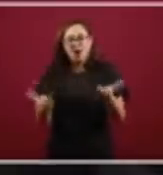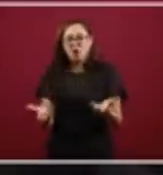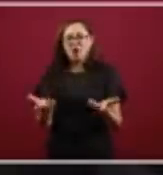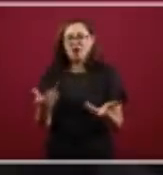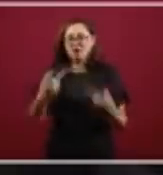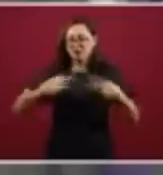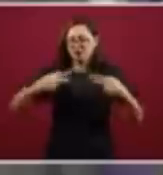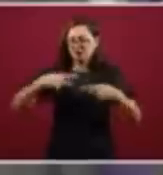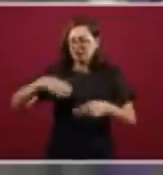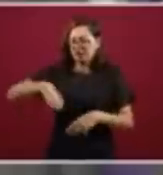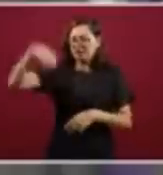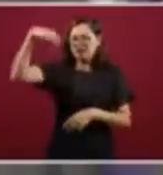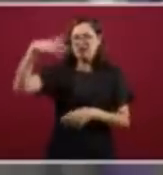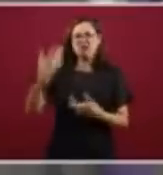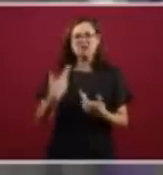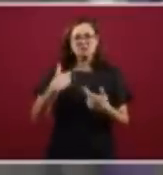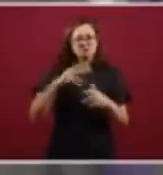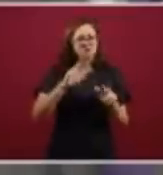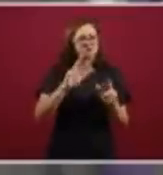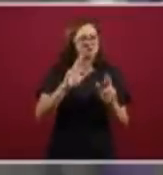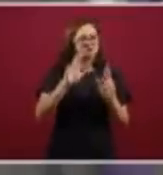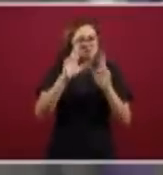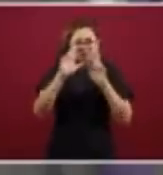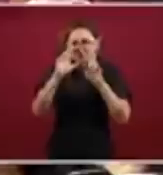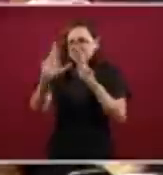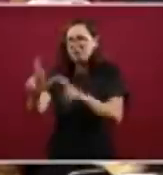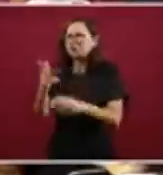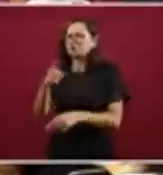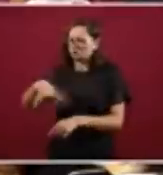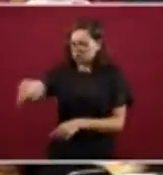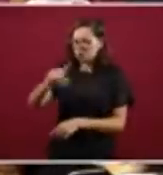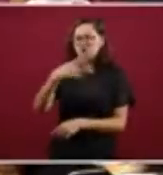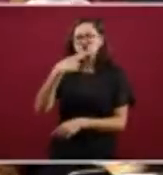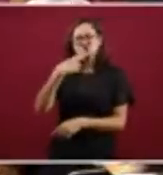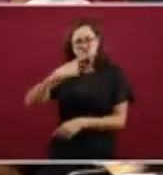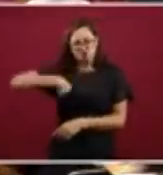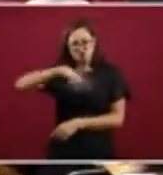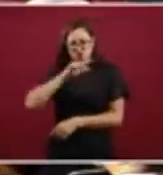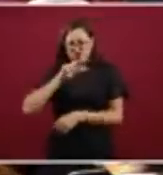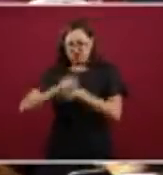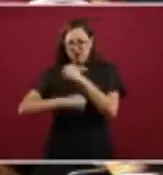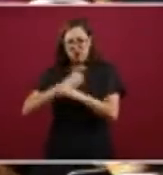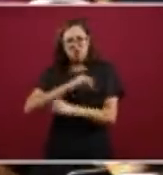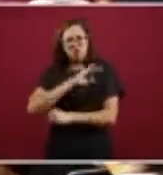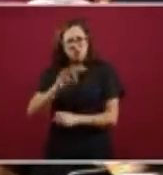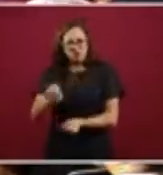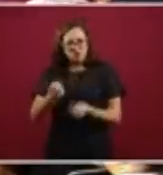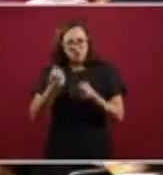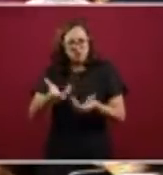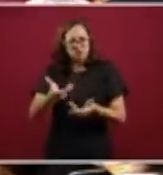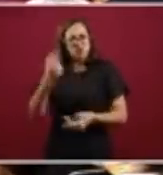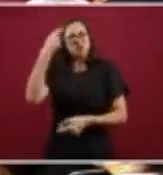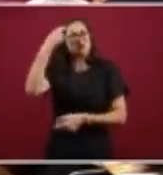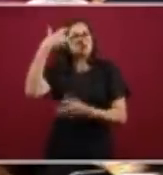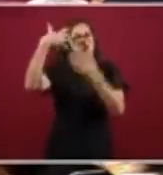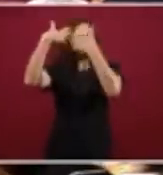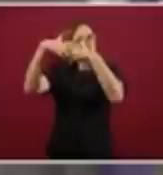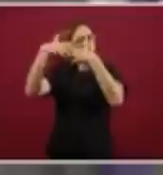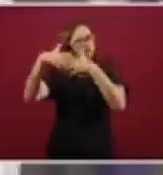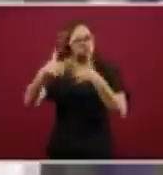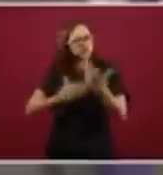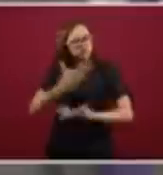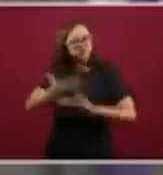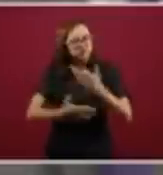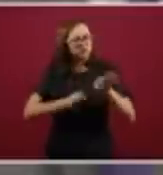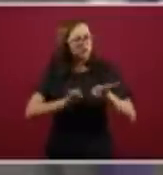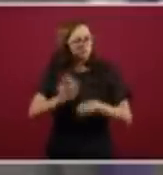los que tenemos 80 años, pues todavía podemos aportar, todavía decimos, todavía pensamos y podemos servir en general, como yo,